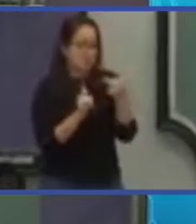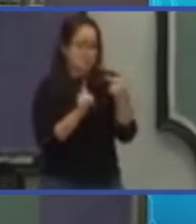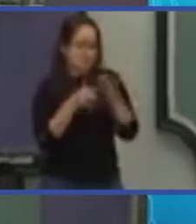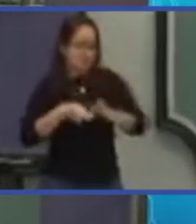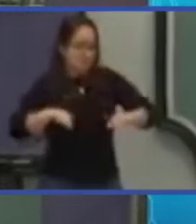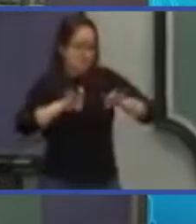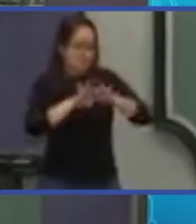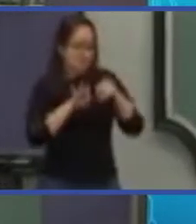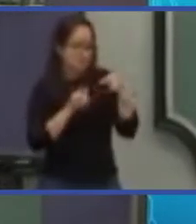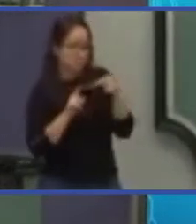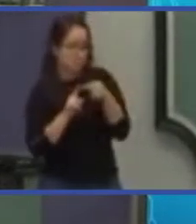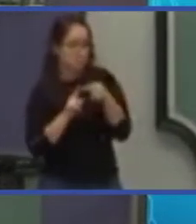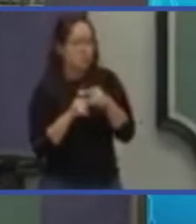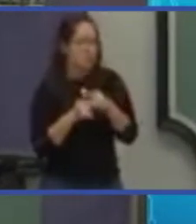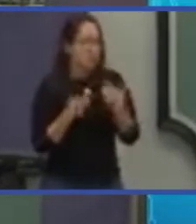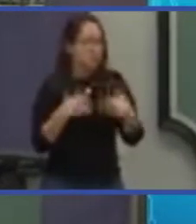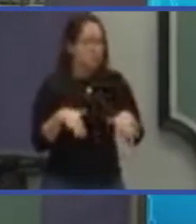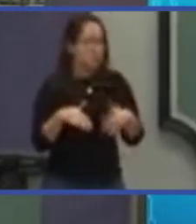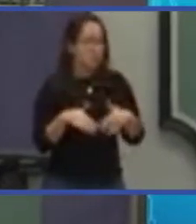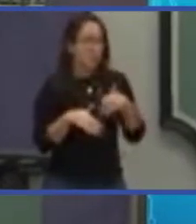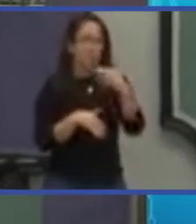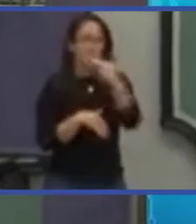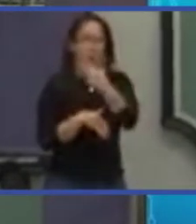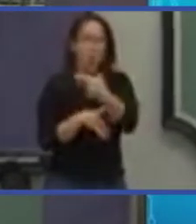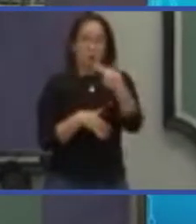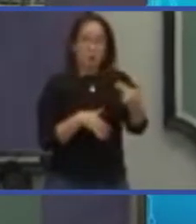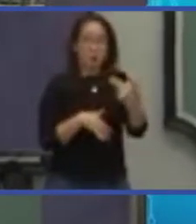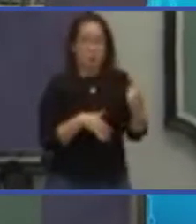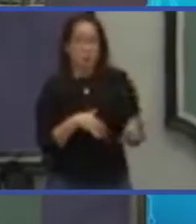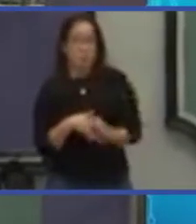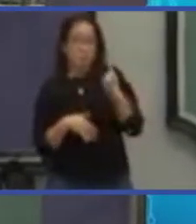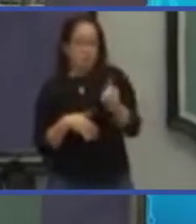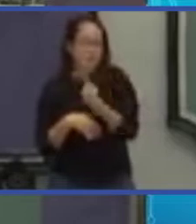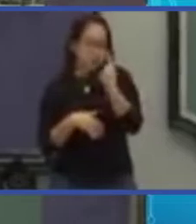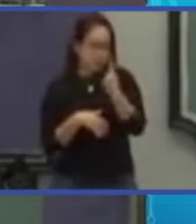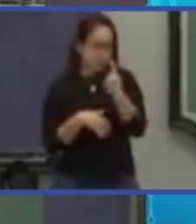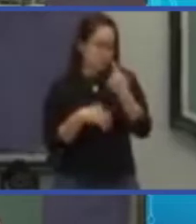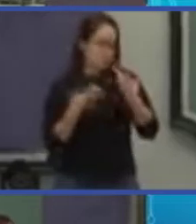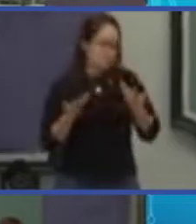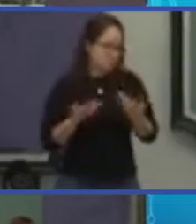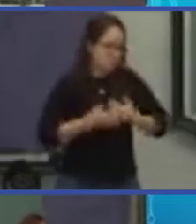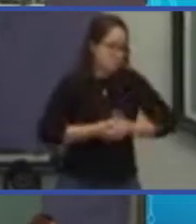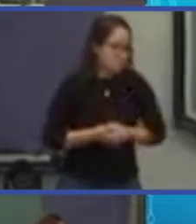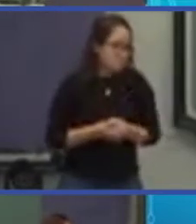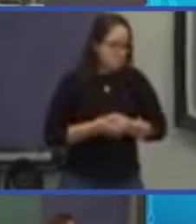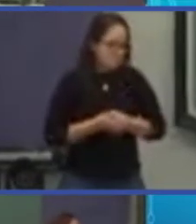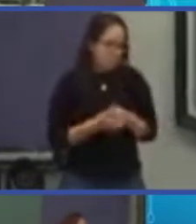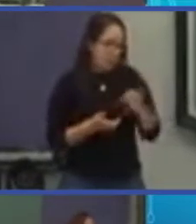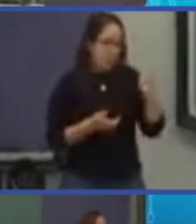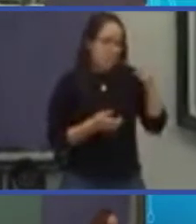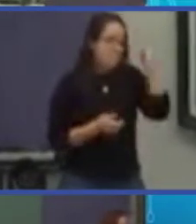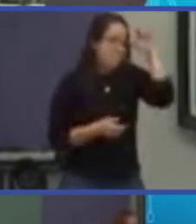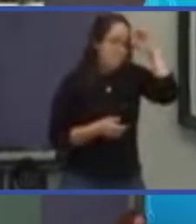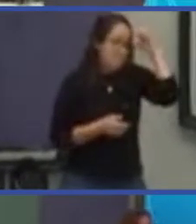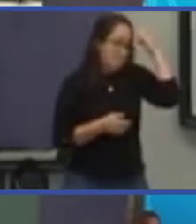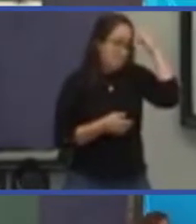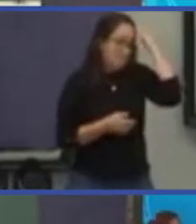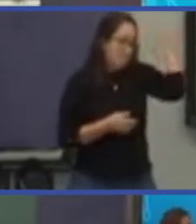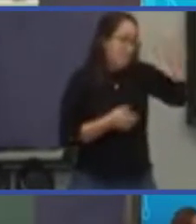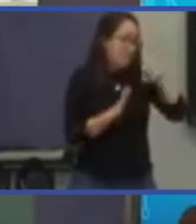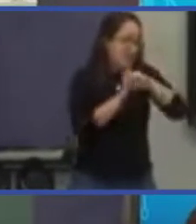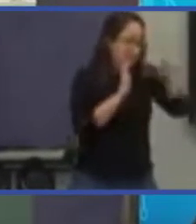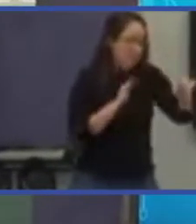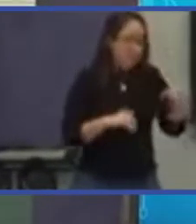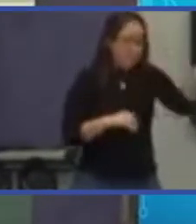el gran hotel infinito, el gran hotel de Hilbert. Y vamos a imaginarnos esto. Imagínense que en el país